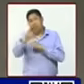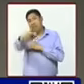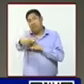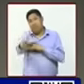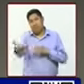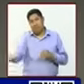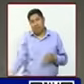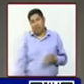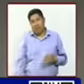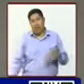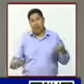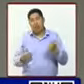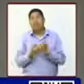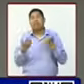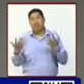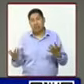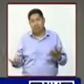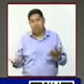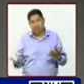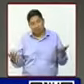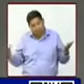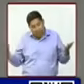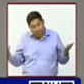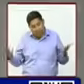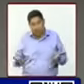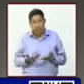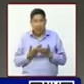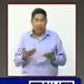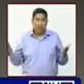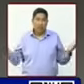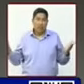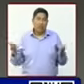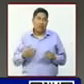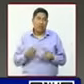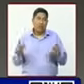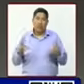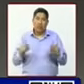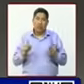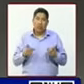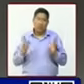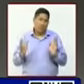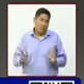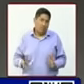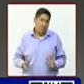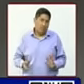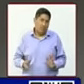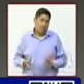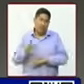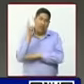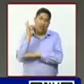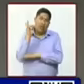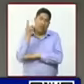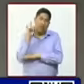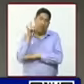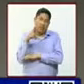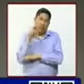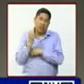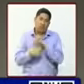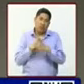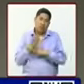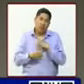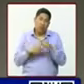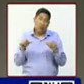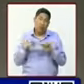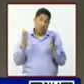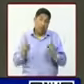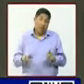disparadas. ¿Qué tal si hay un accidente? Dios lo quiera que sucedan esas cosas en las carreteras, pero no es algo aislado. Sí. Las llamitas también sufren las consecuencias, también como